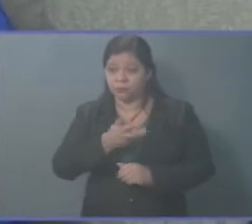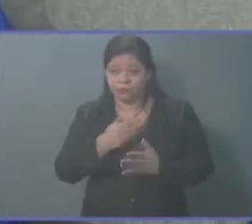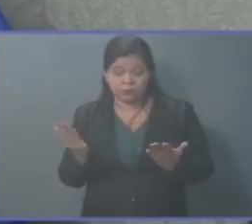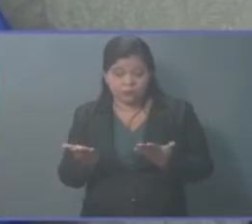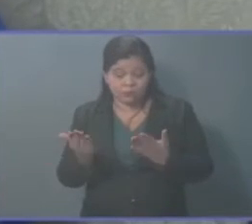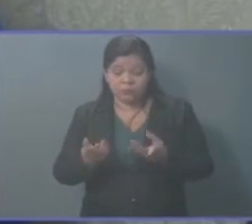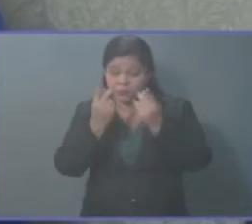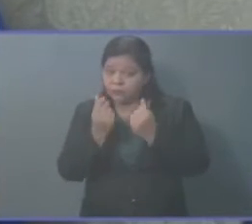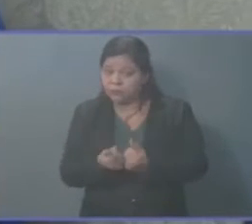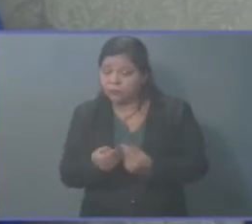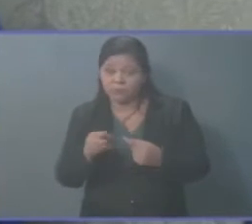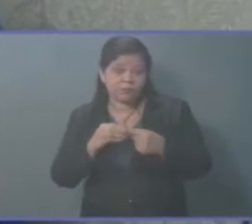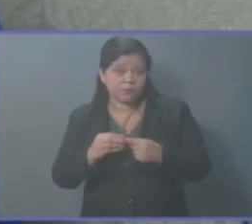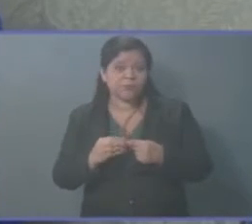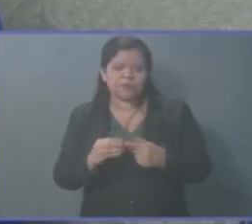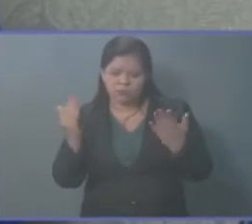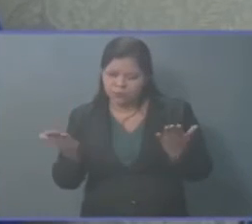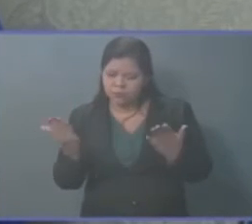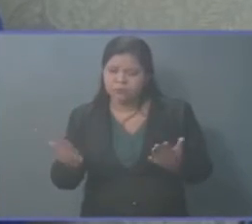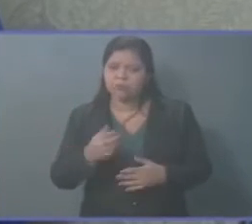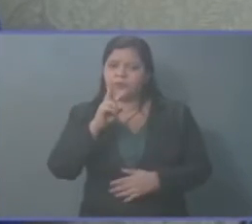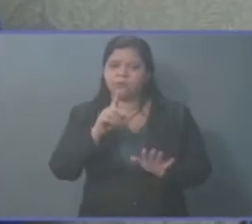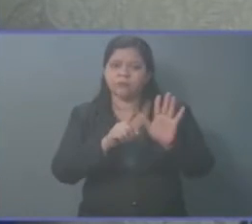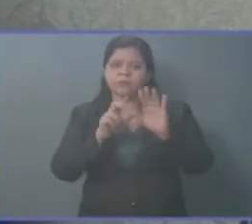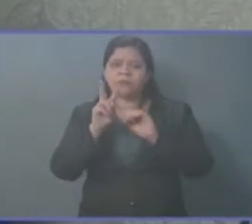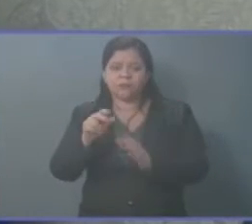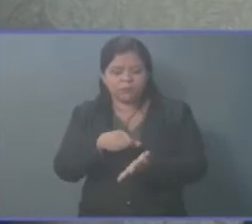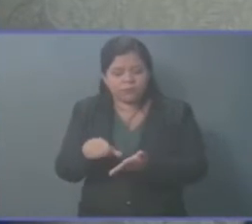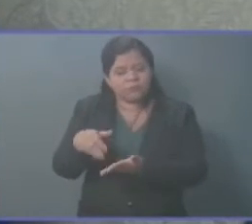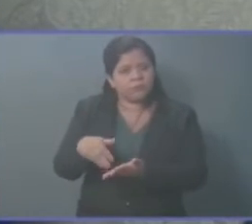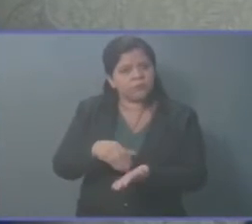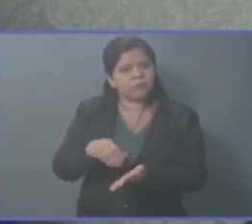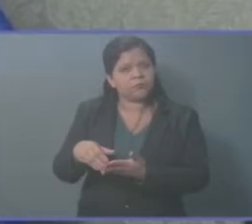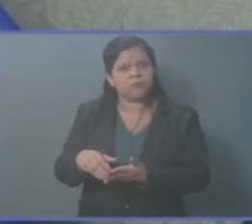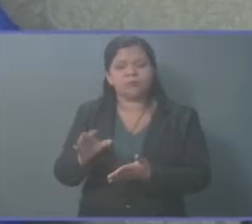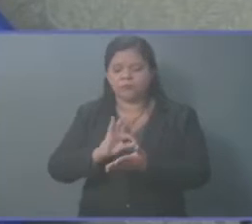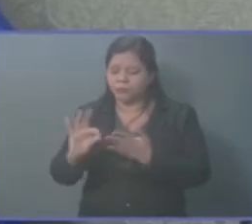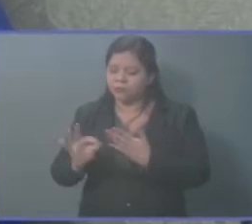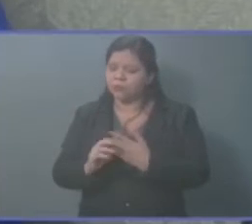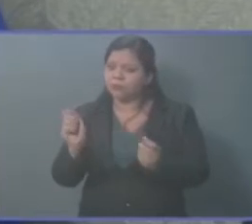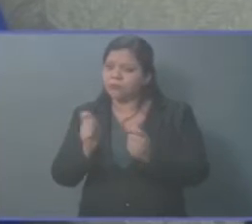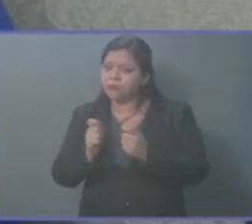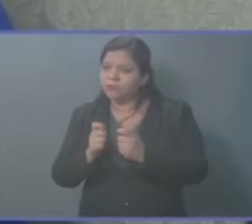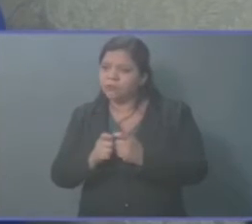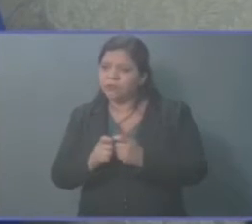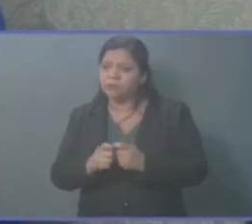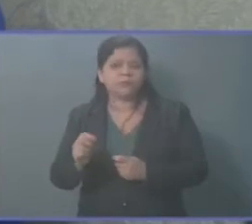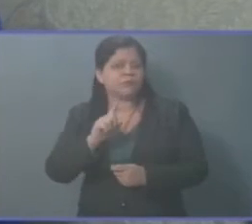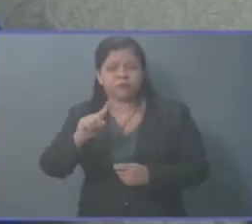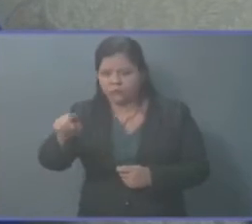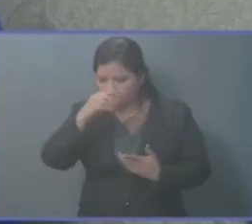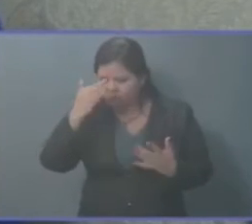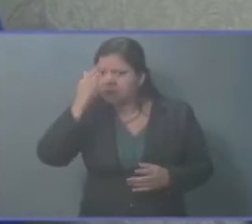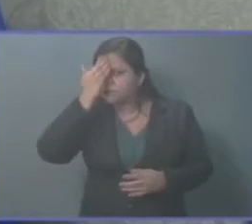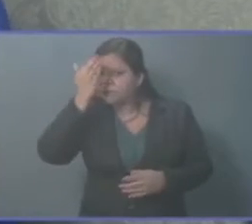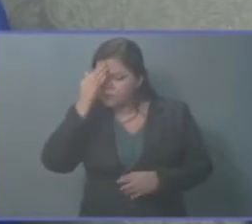si hacemos un presupuesto extraordinario, ellos tendrían que crear las 262 alcaldías Tendrían que crear proyectos específicos. Y esto no se sabe ustedes si